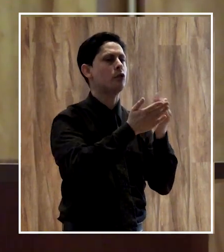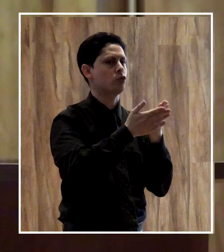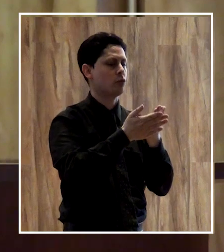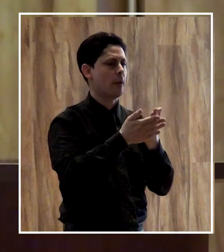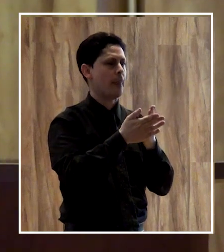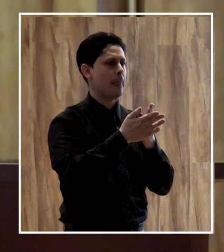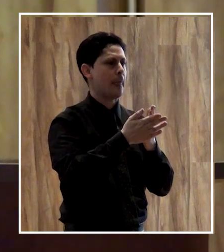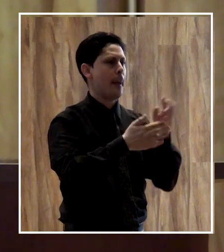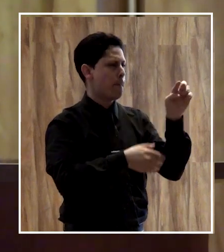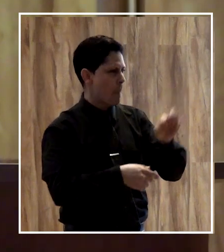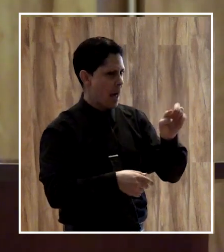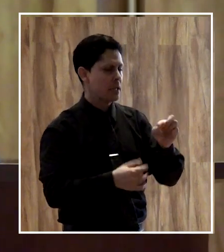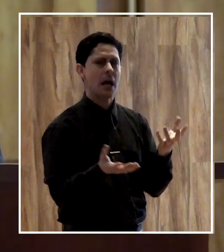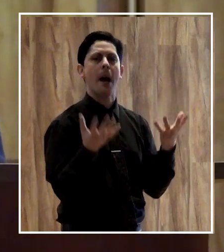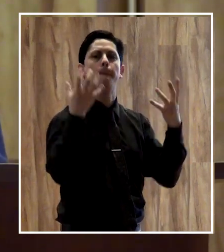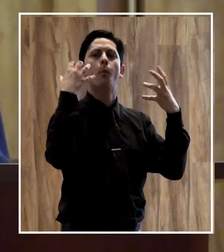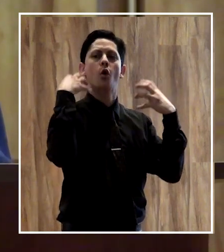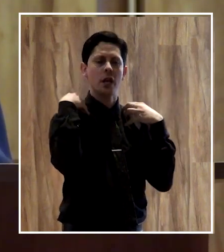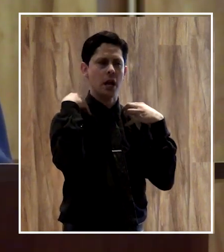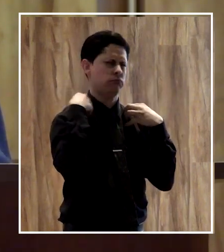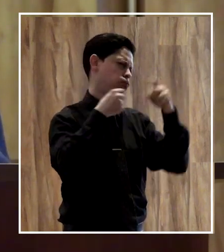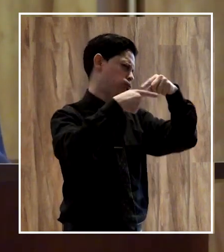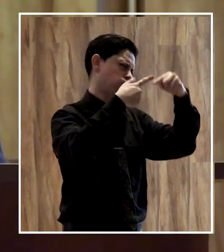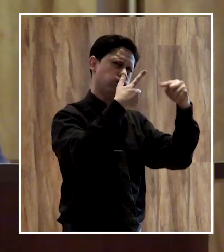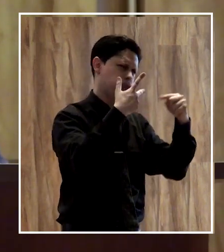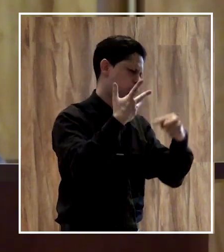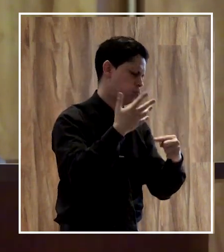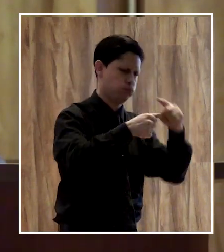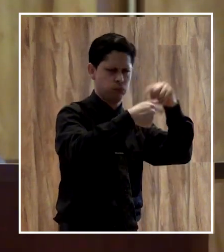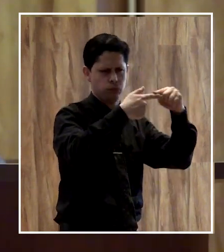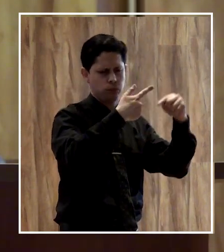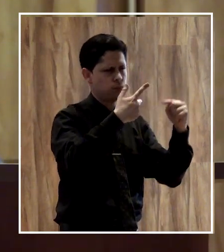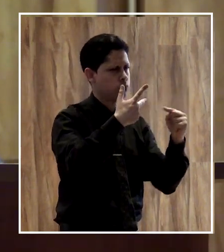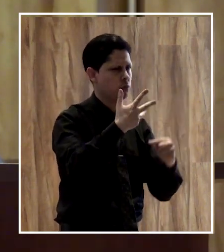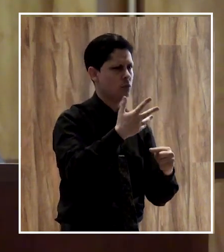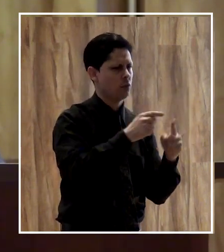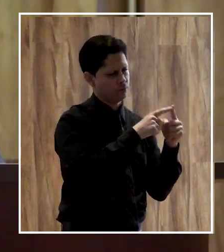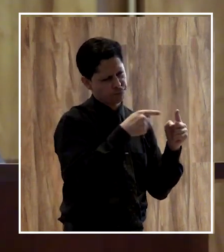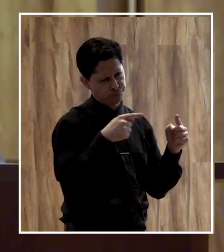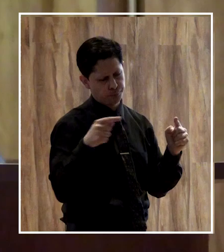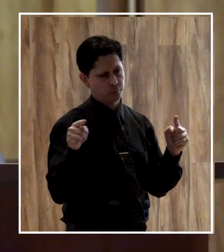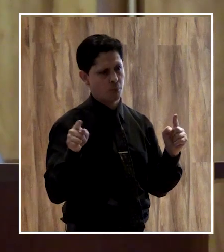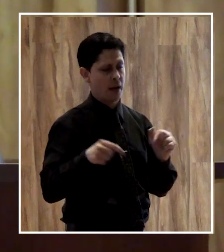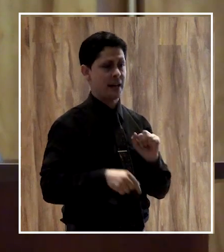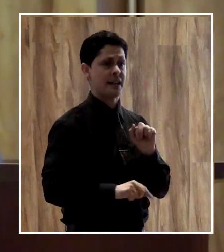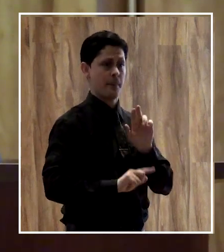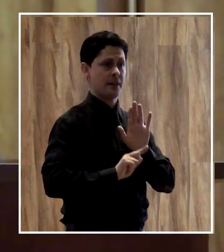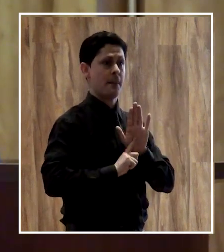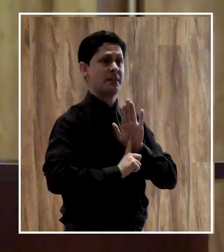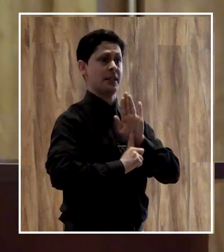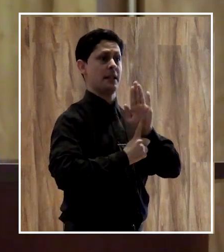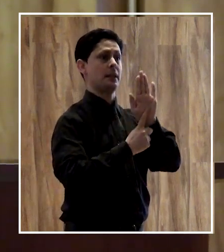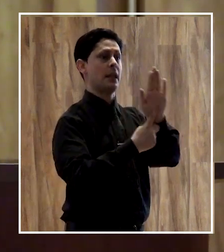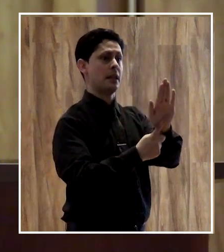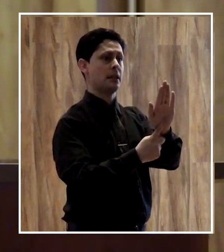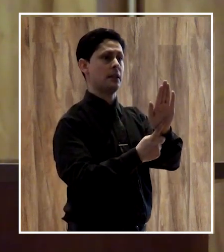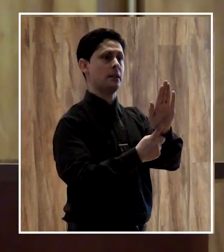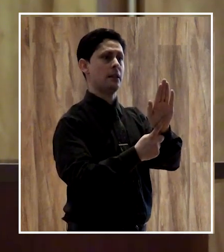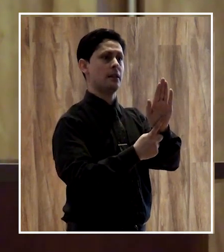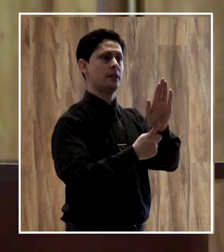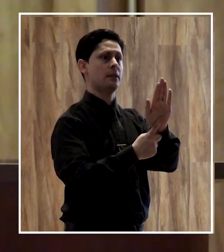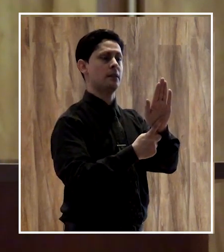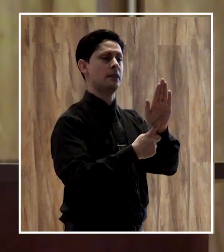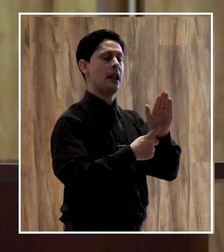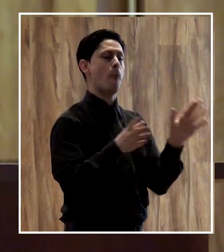autoridades educacionales, padres apoderados, etcétera, etcétera, representantes de